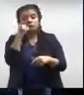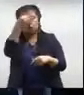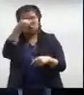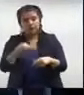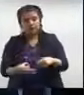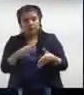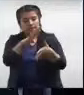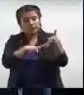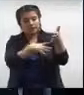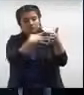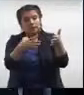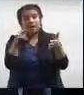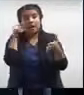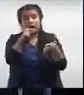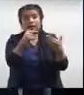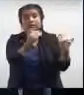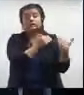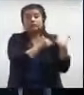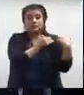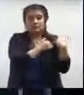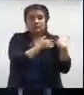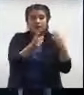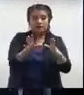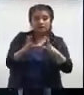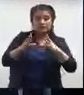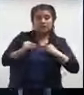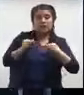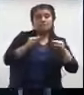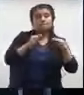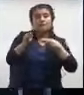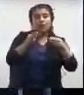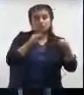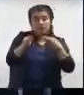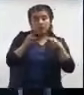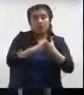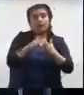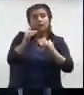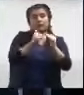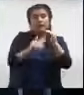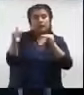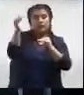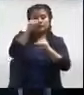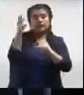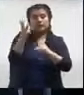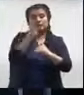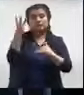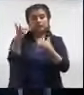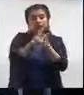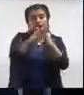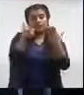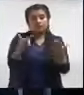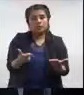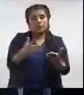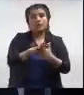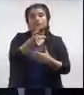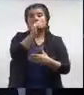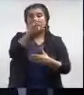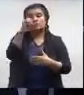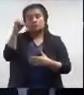persona encargada de asumir sus funciones. Manual de puestos, dirección superior, tercera edición, resolución número